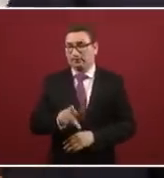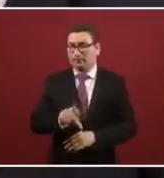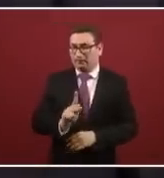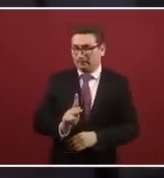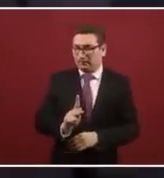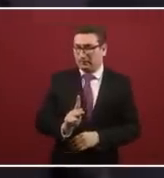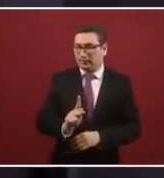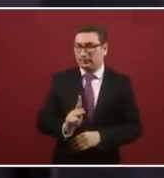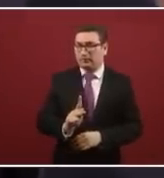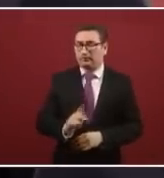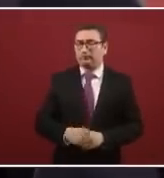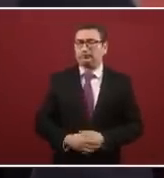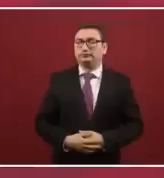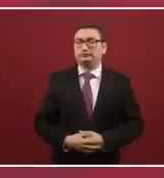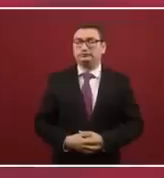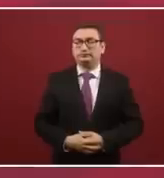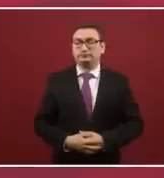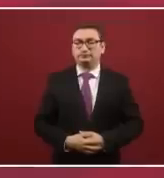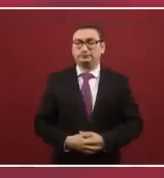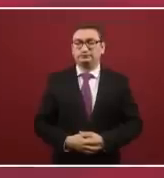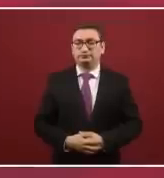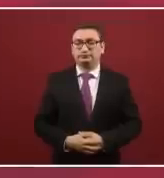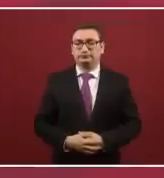tenemos que